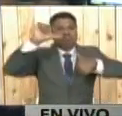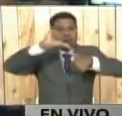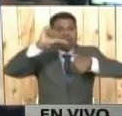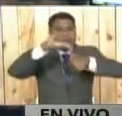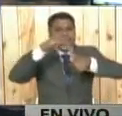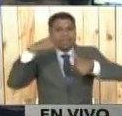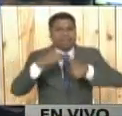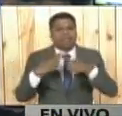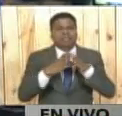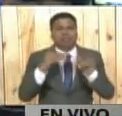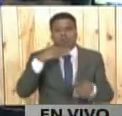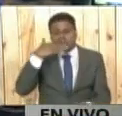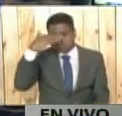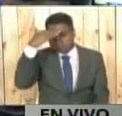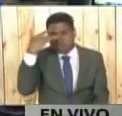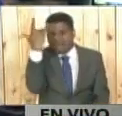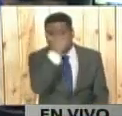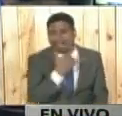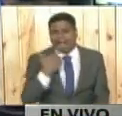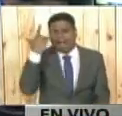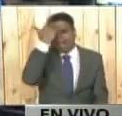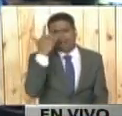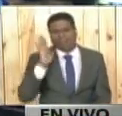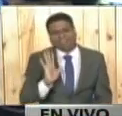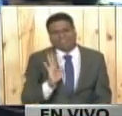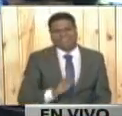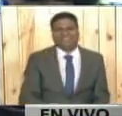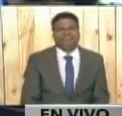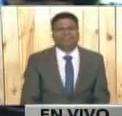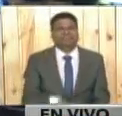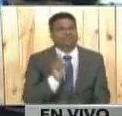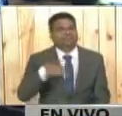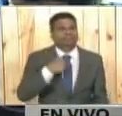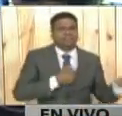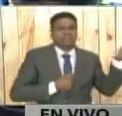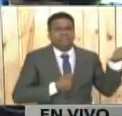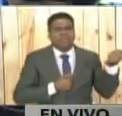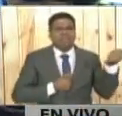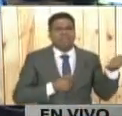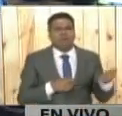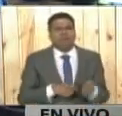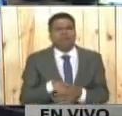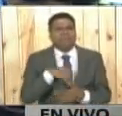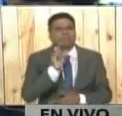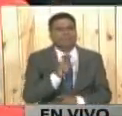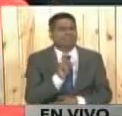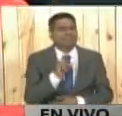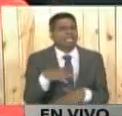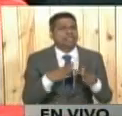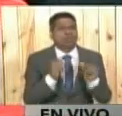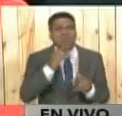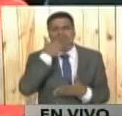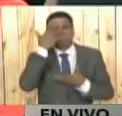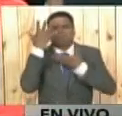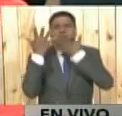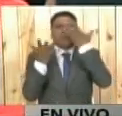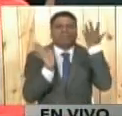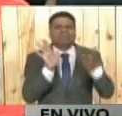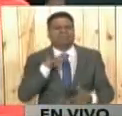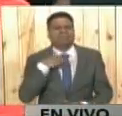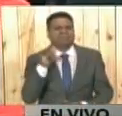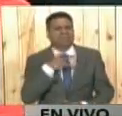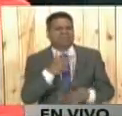afrocubanos, y luego de la fusión del ritmo, el sabor, la poesía, el